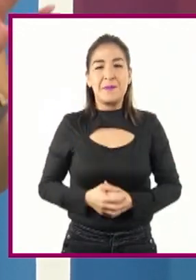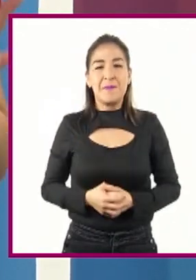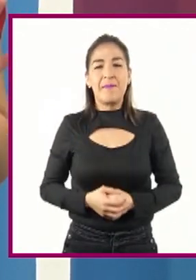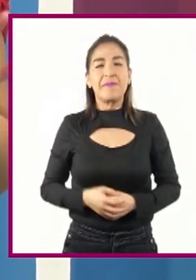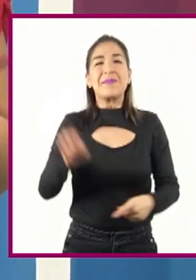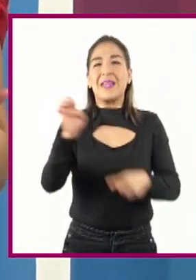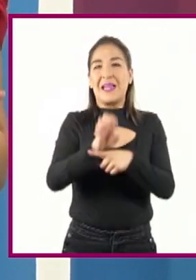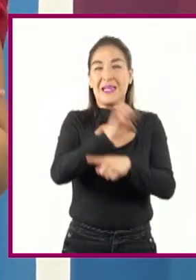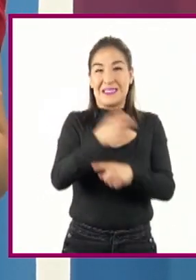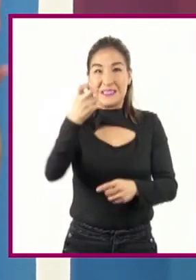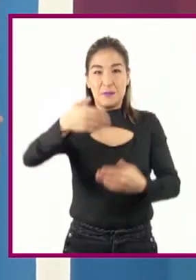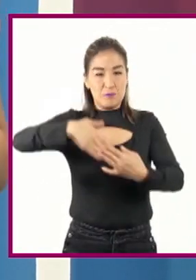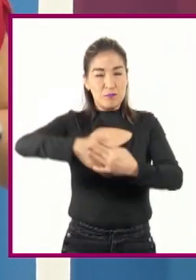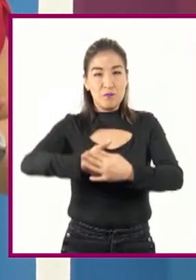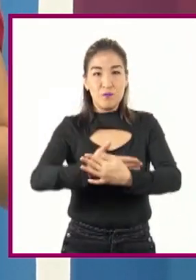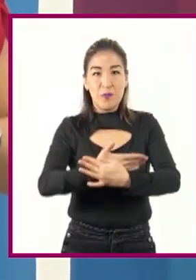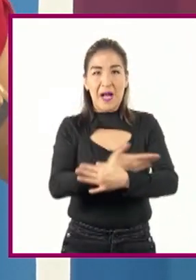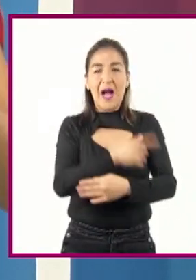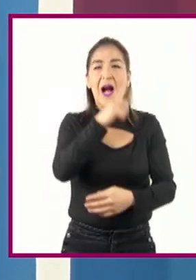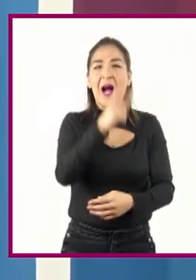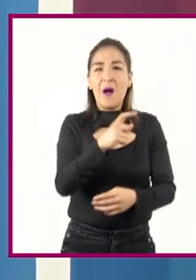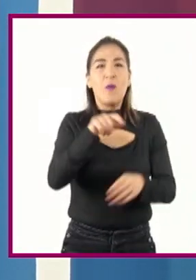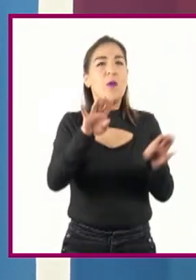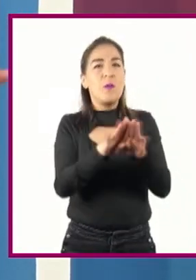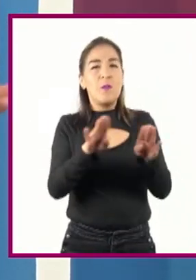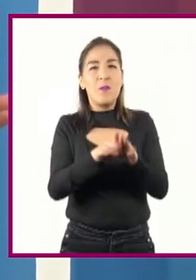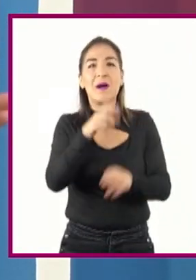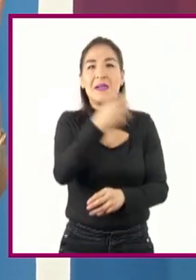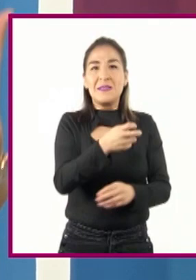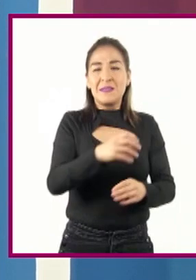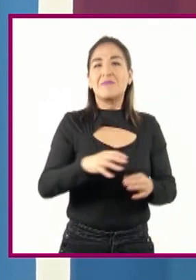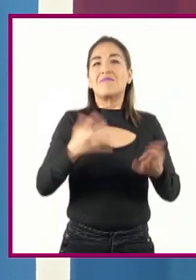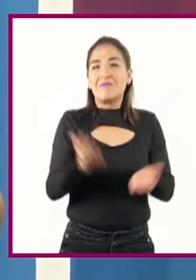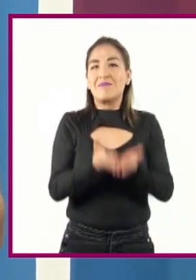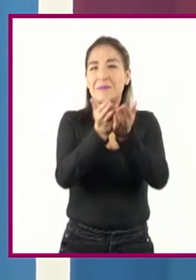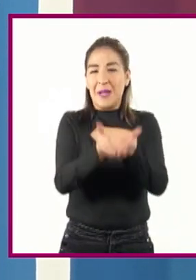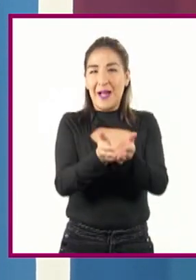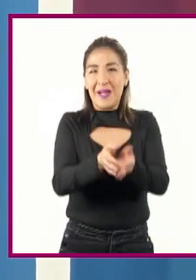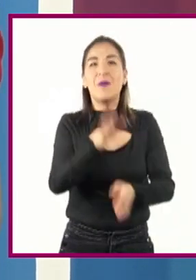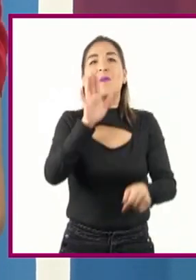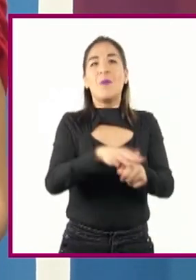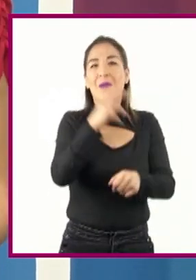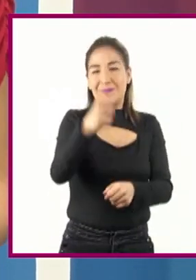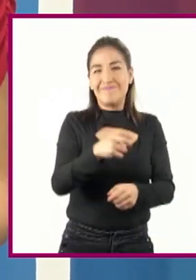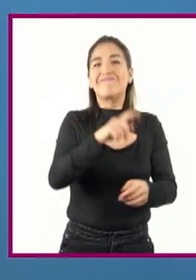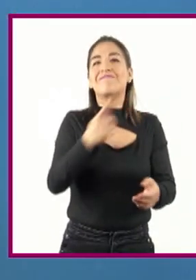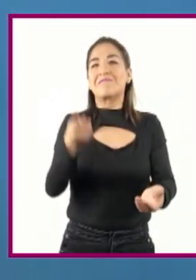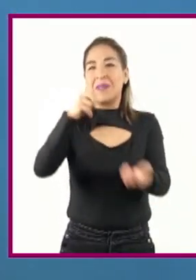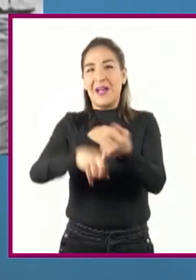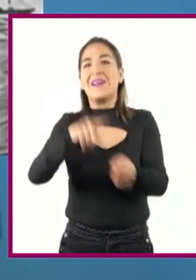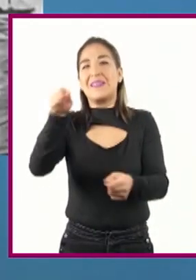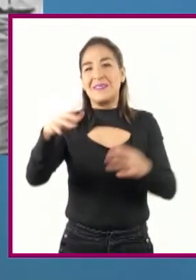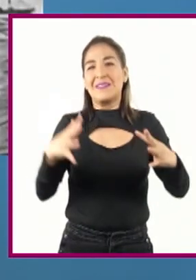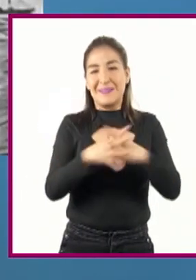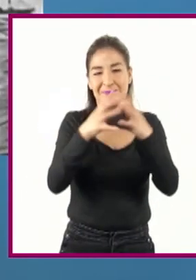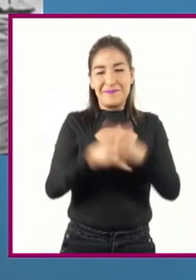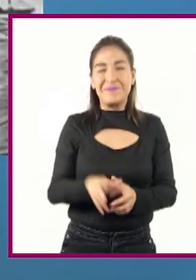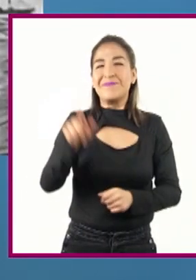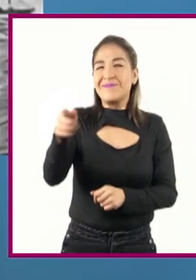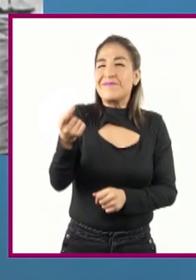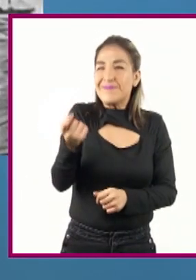Entonces los submarinos alemanes hundieron barcos estadounidenses y por eso entraron a la guerra. Casi.